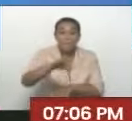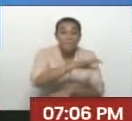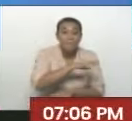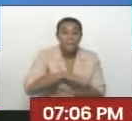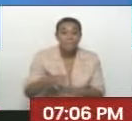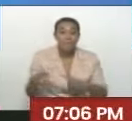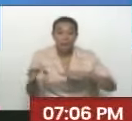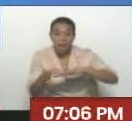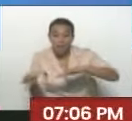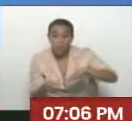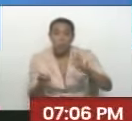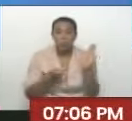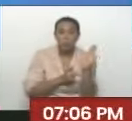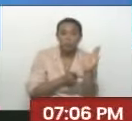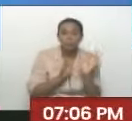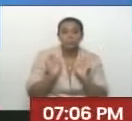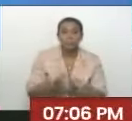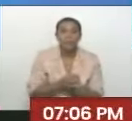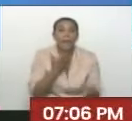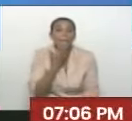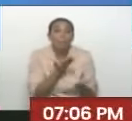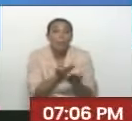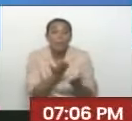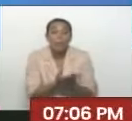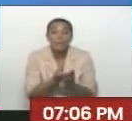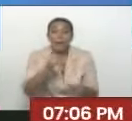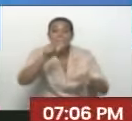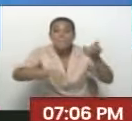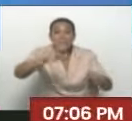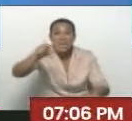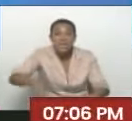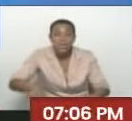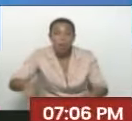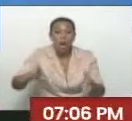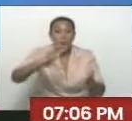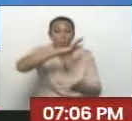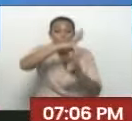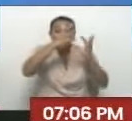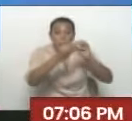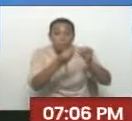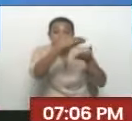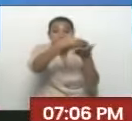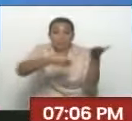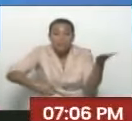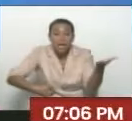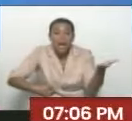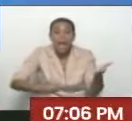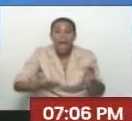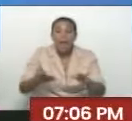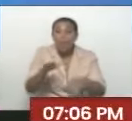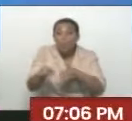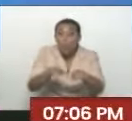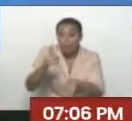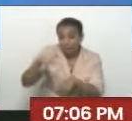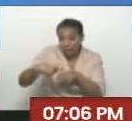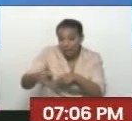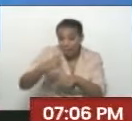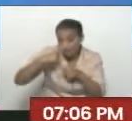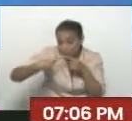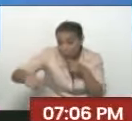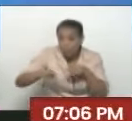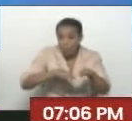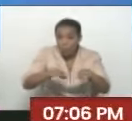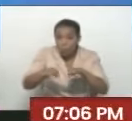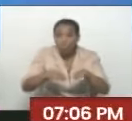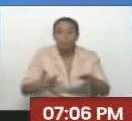país. Se han hecho propuestas por miles, las estamos sistematizando, el jueves me dan la propuesta. Y yo le he dicho a